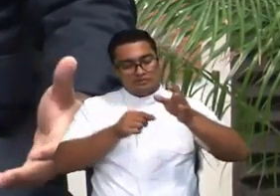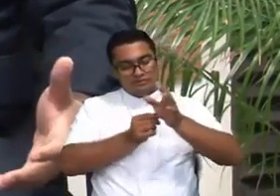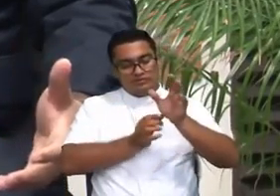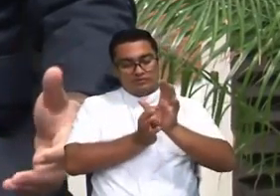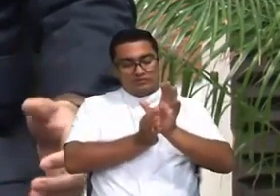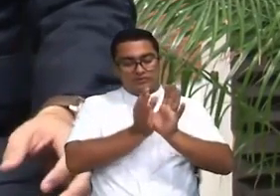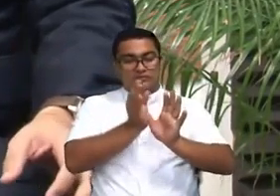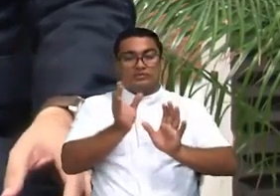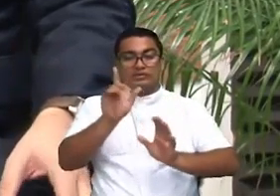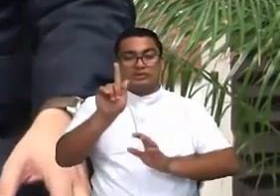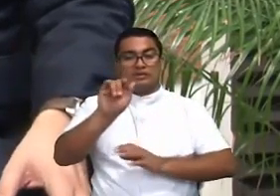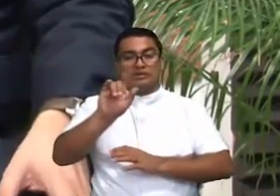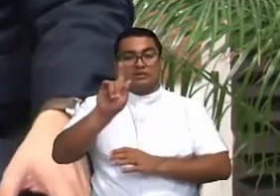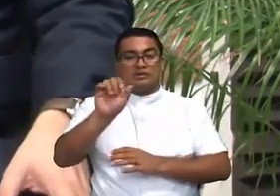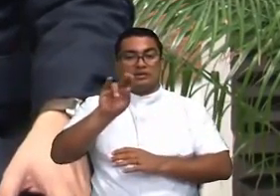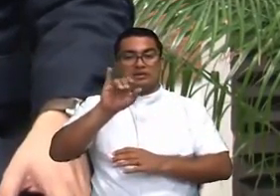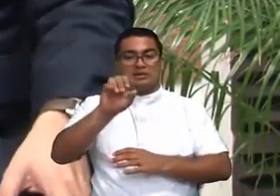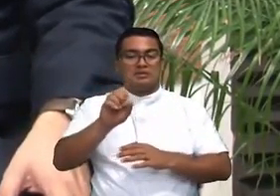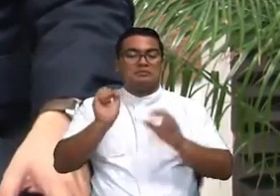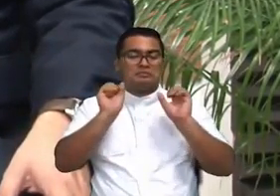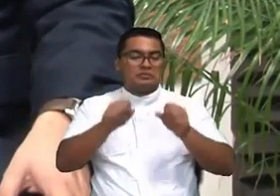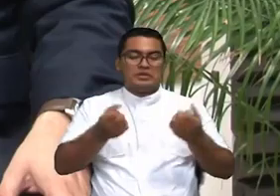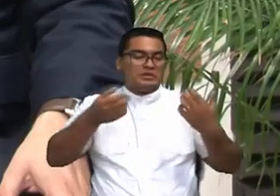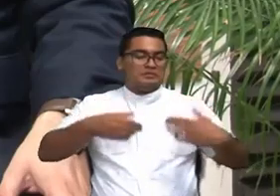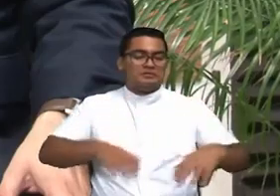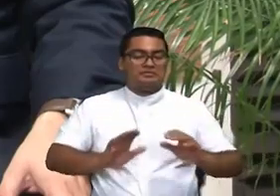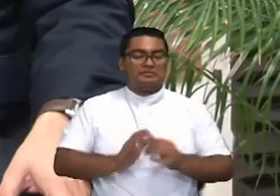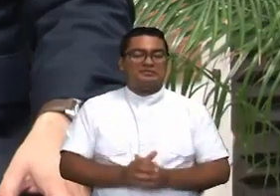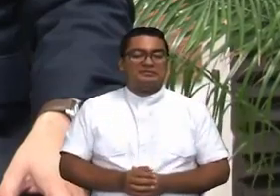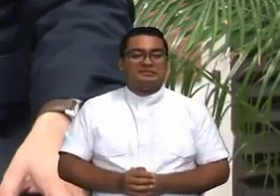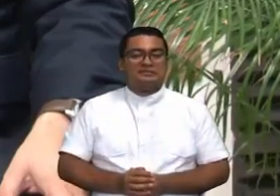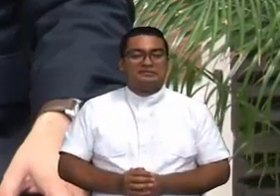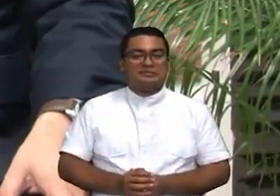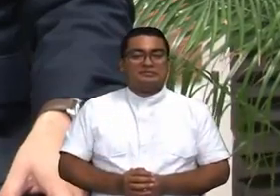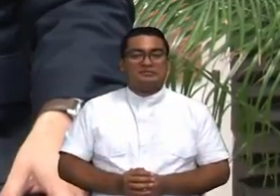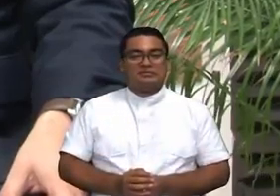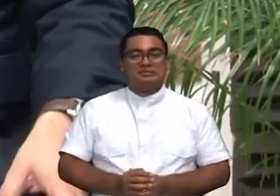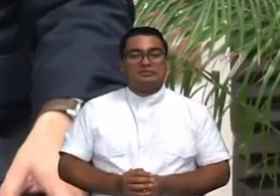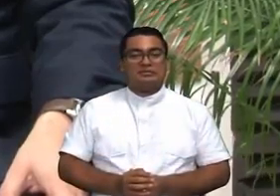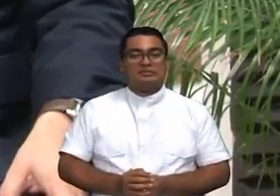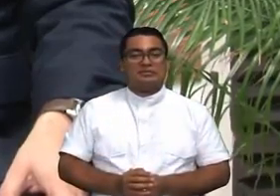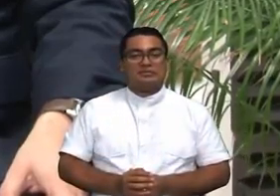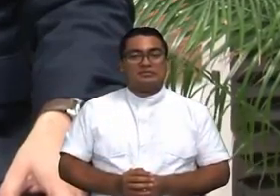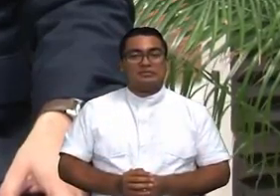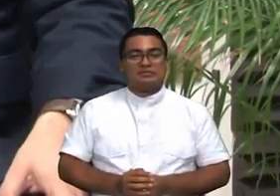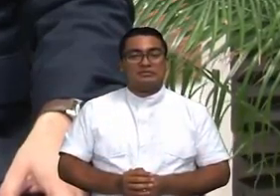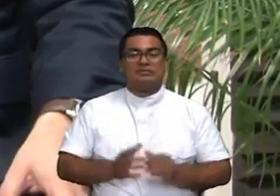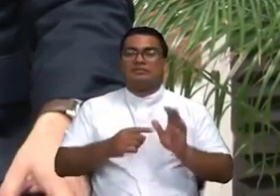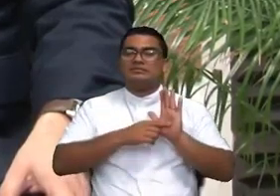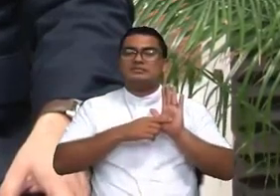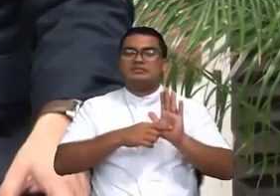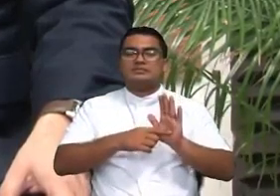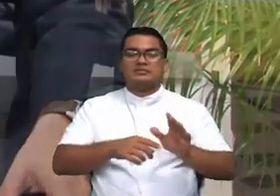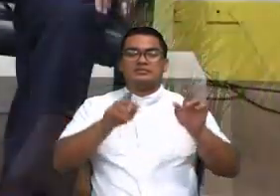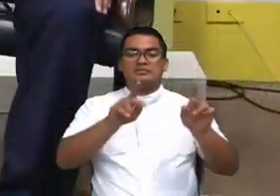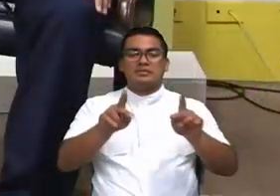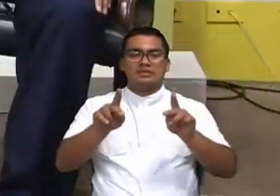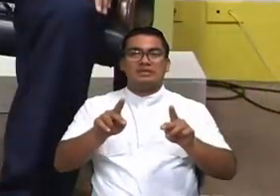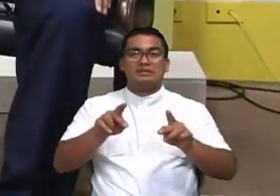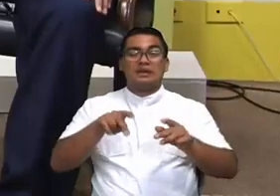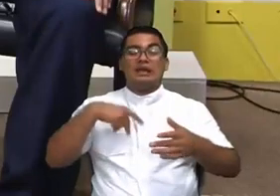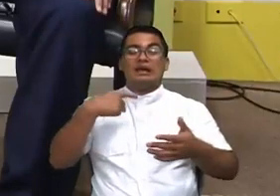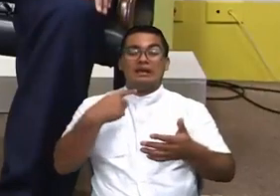no necesariamente está contraindicada la resonancia magnética. Ya, yeah. Por ejemplo, personas que se fracturaron,